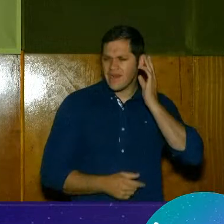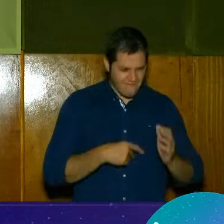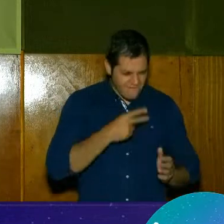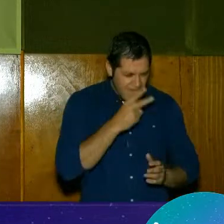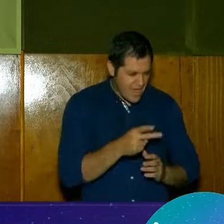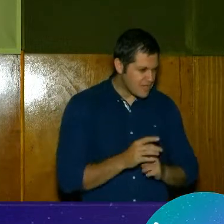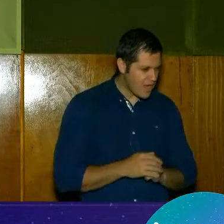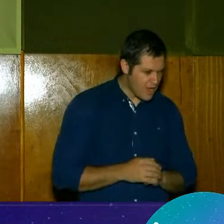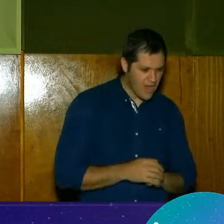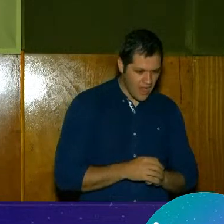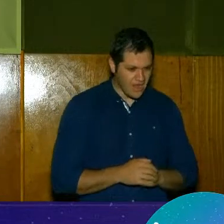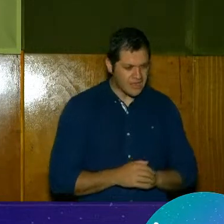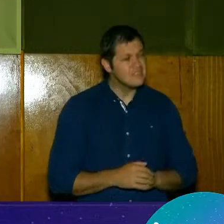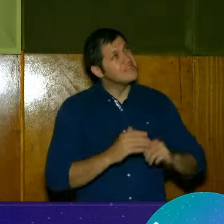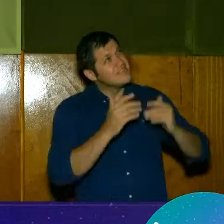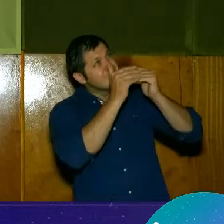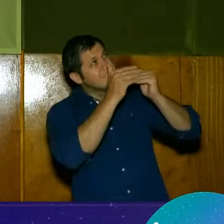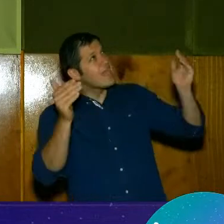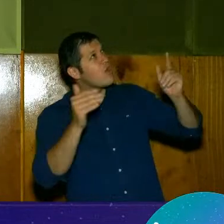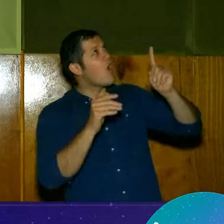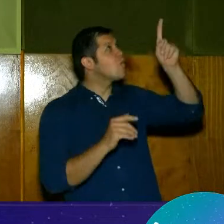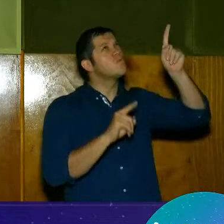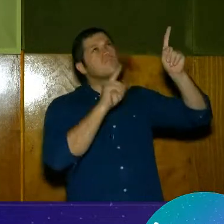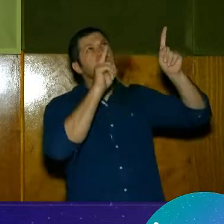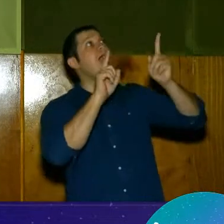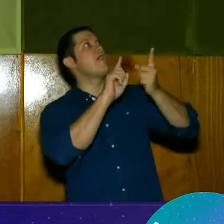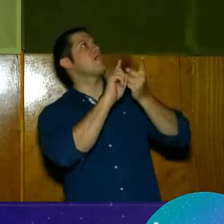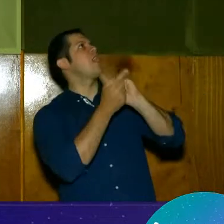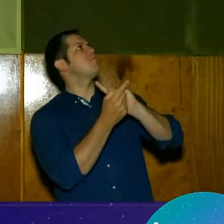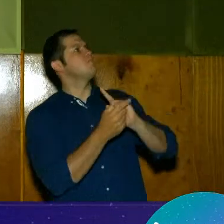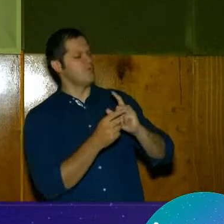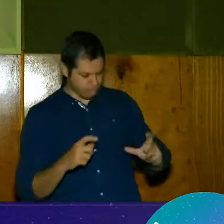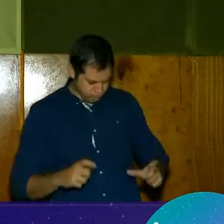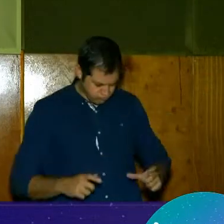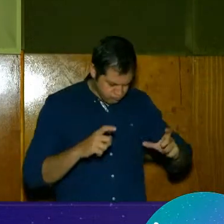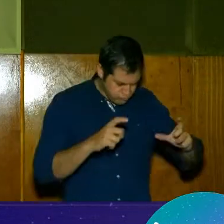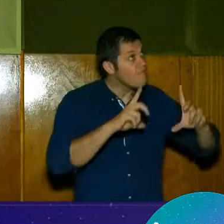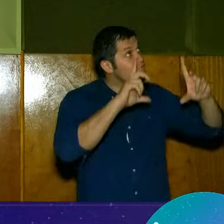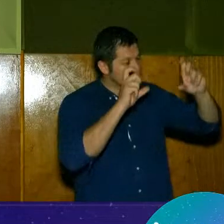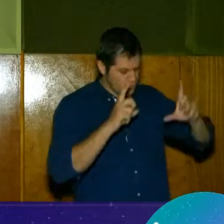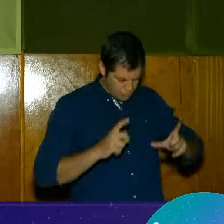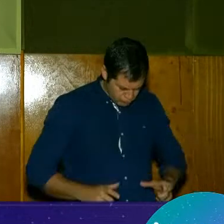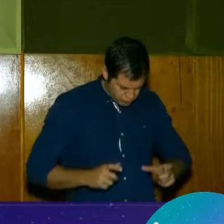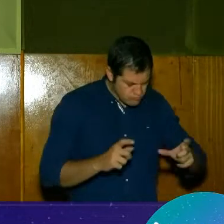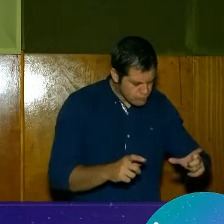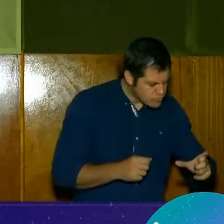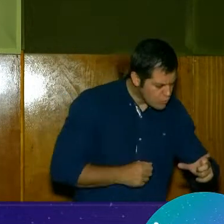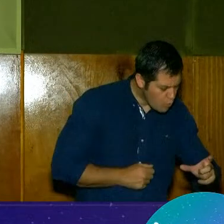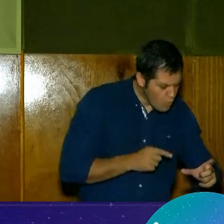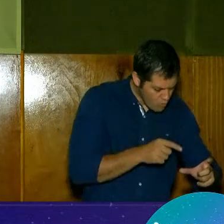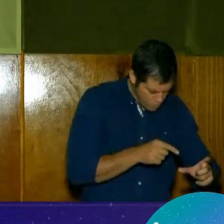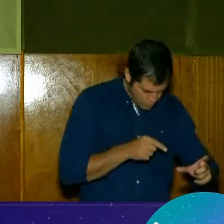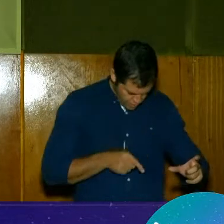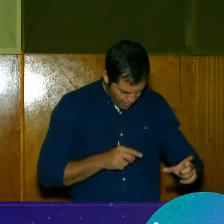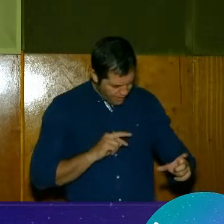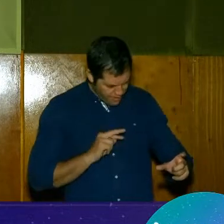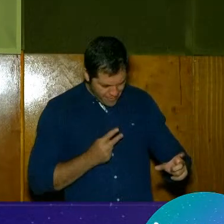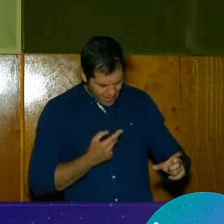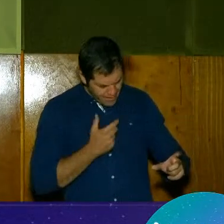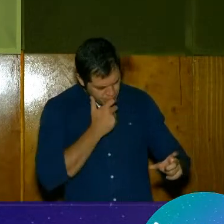caliente y también descubrió muchas estrellas variables lo que yo les decía objetos que cambian en el